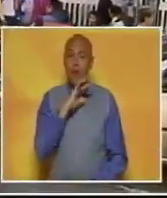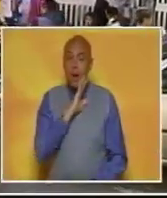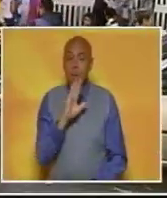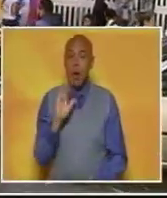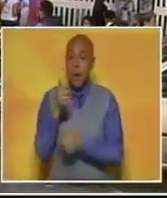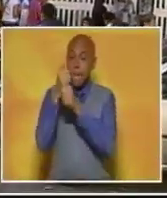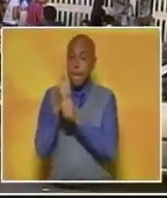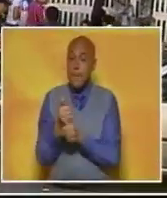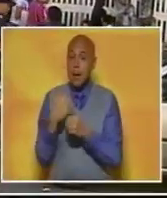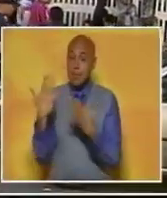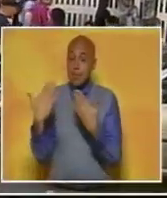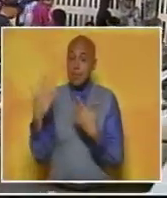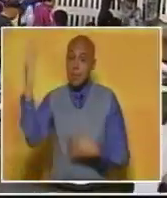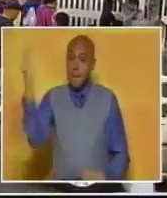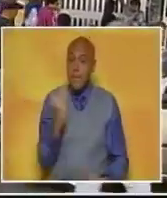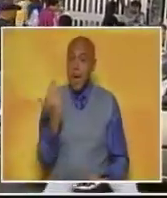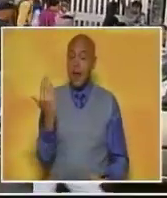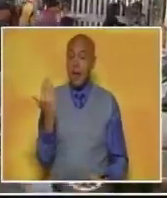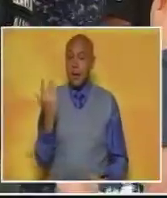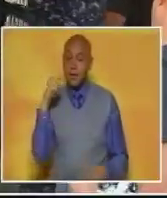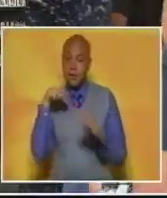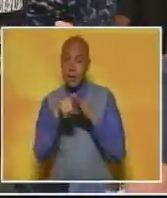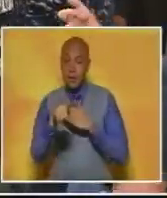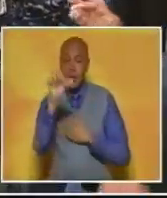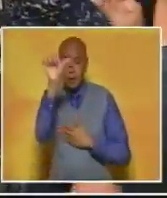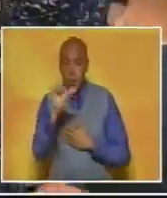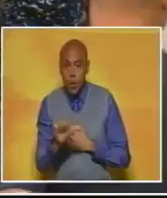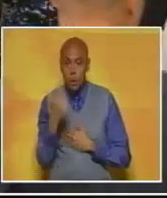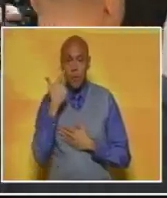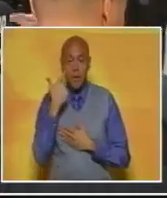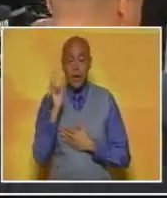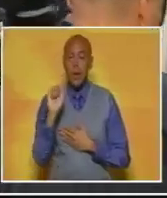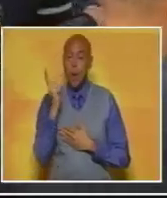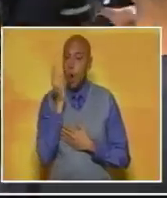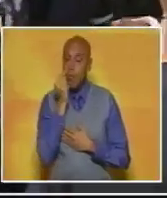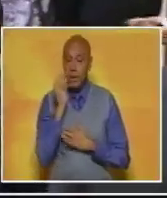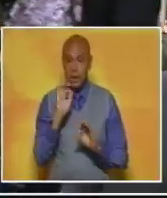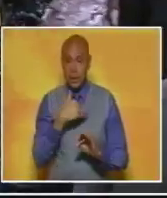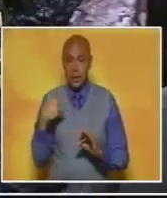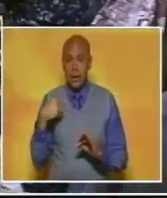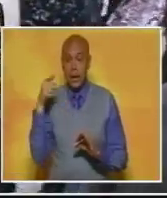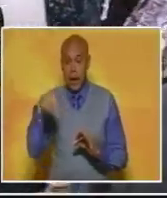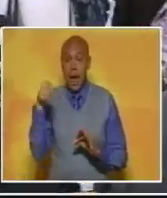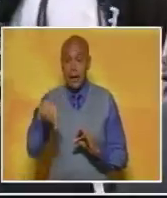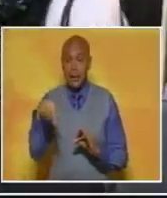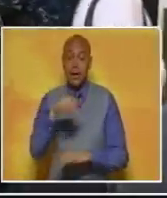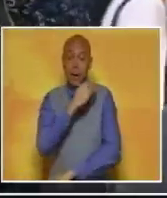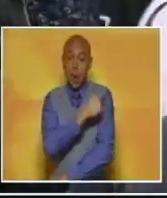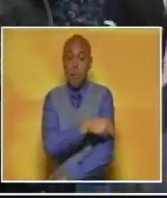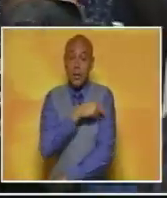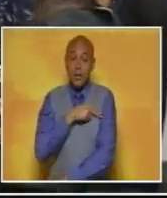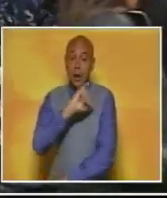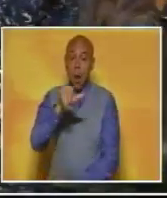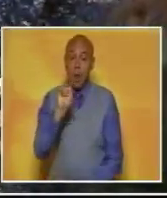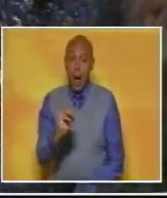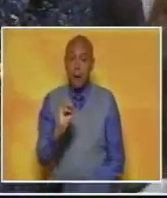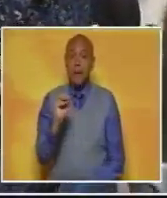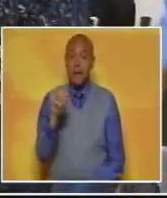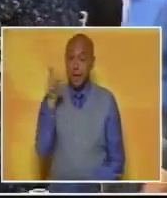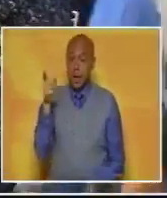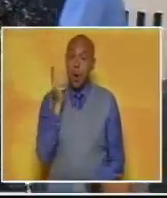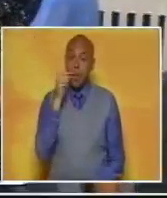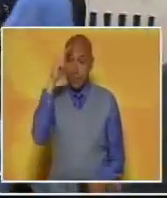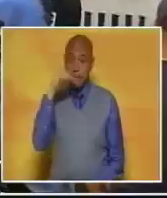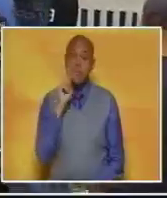expectativa la evaluación que iba a realizar el organismo internacional aquí en el Hospital JM de Los Ríos, porque insisten en